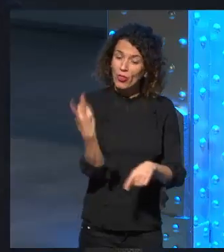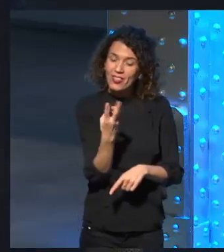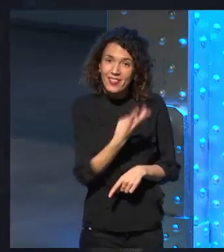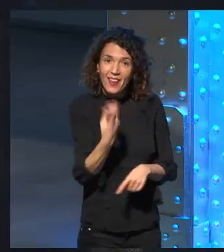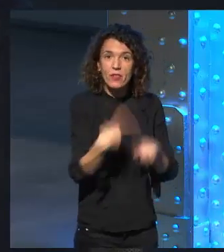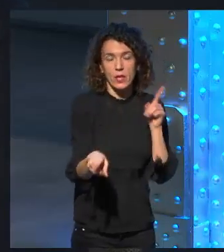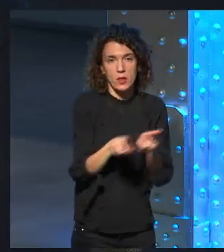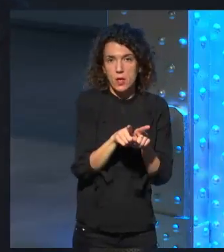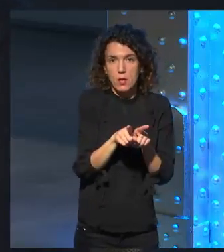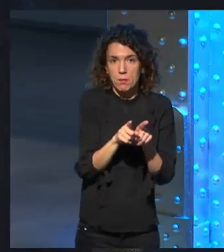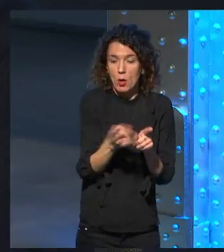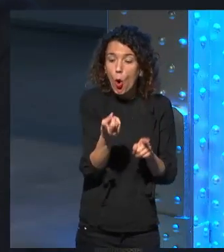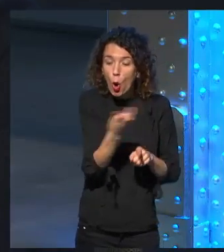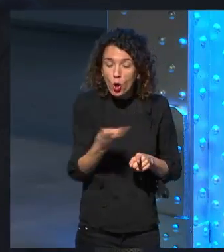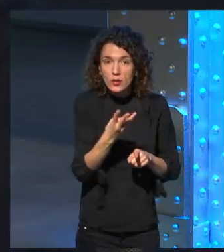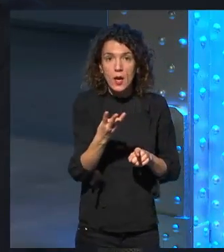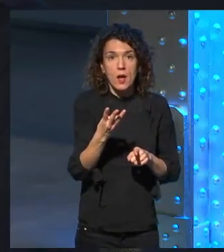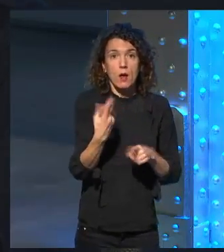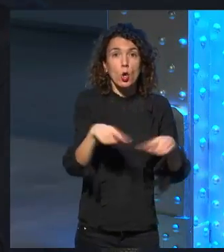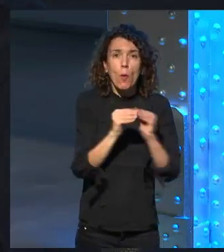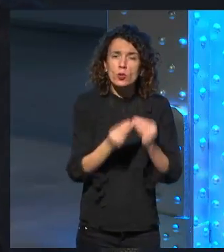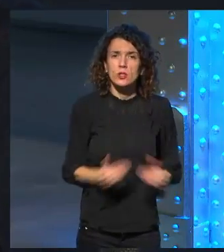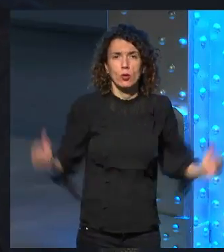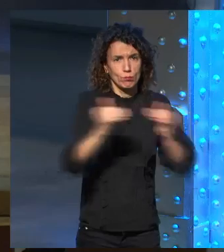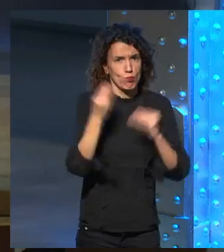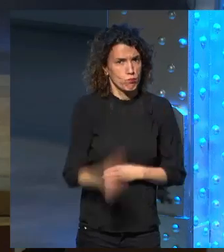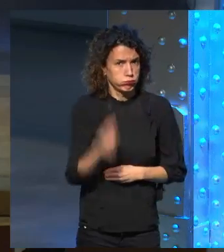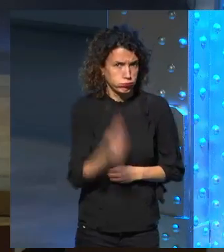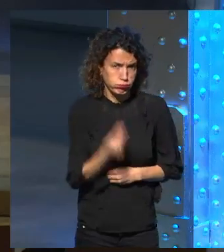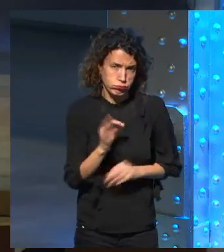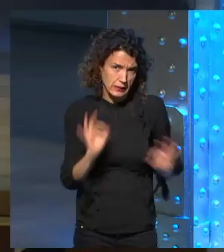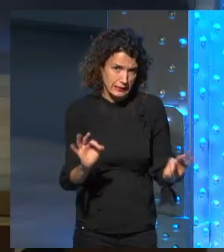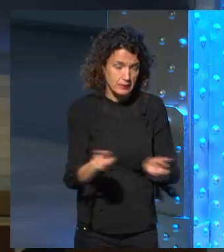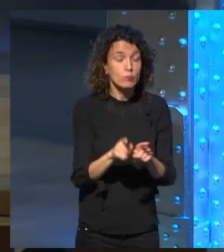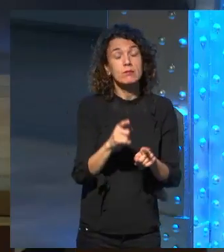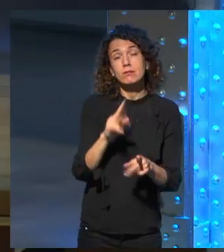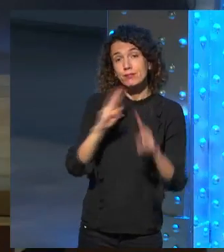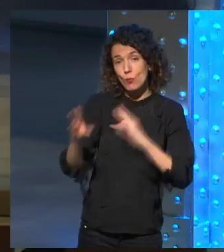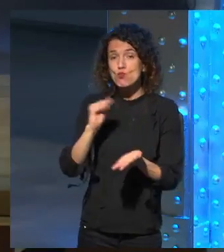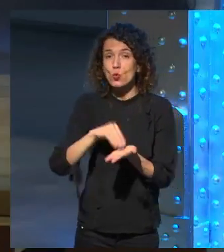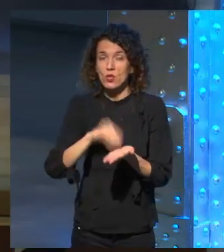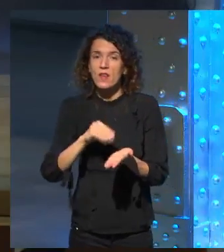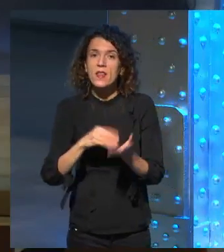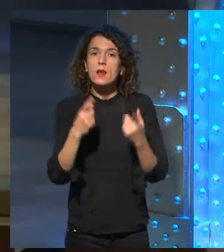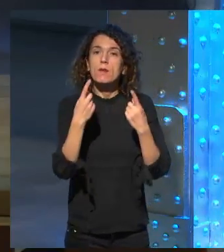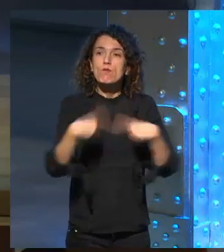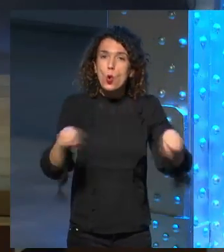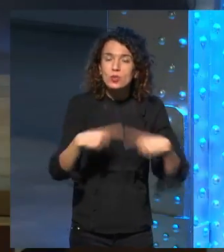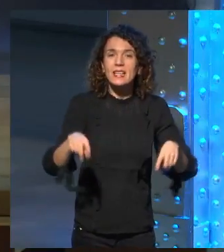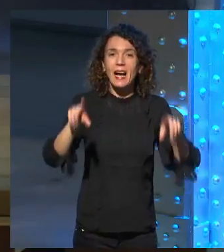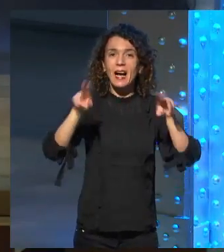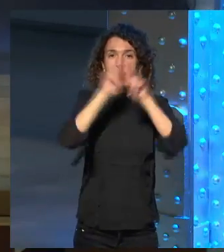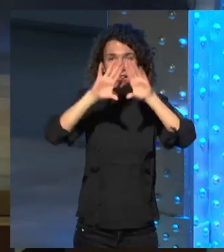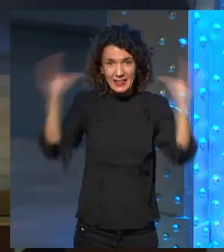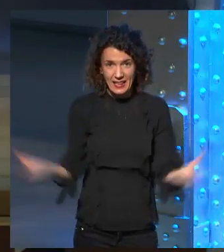al nivel universal de todos estos grandes maestros que estamos hablando. Hombre, también pasa una cosa, es que muchas veces en los repertorios